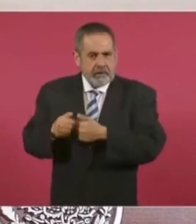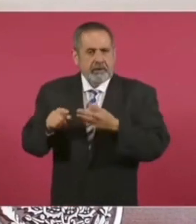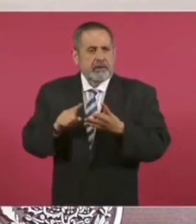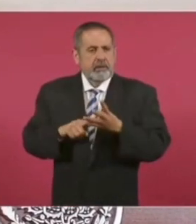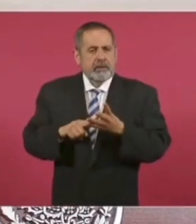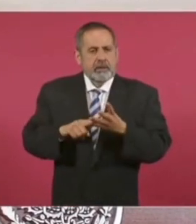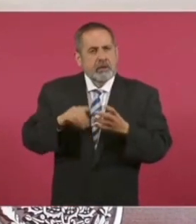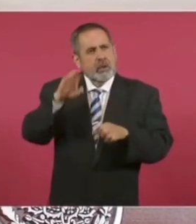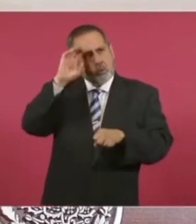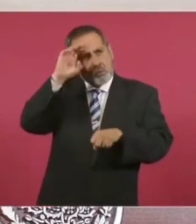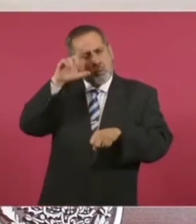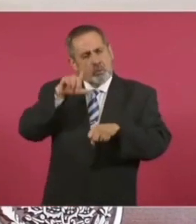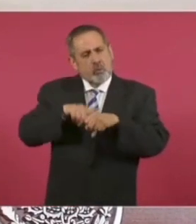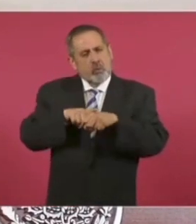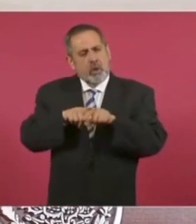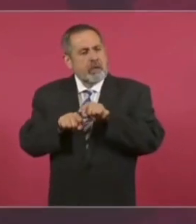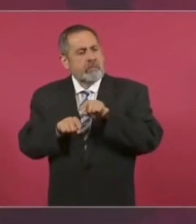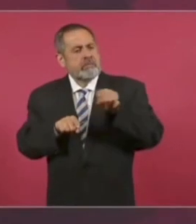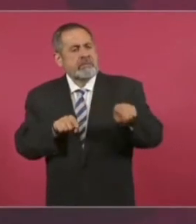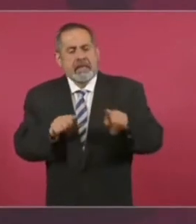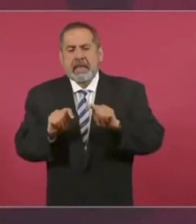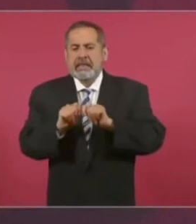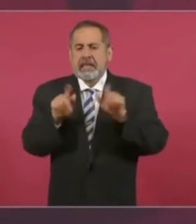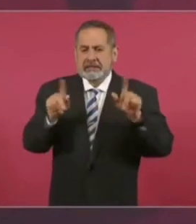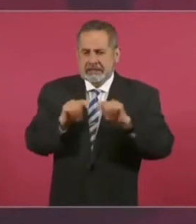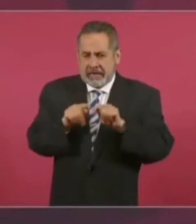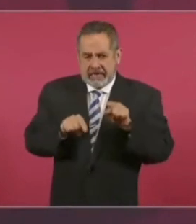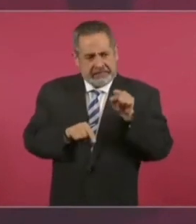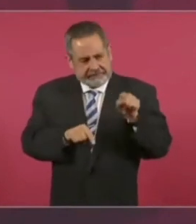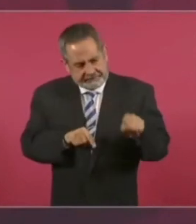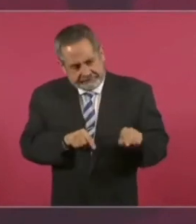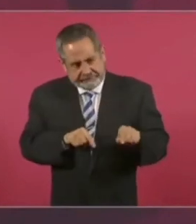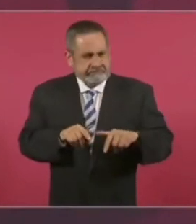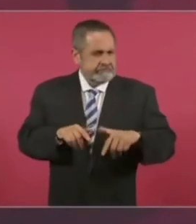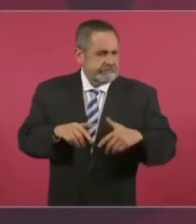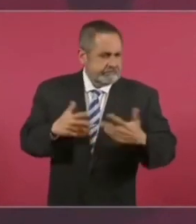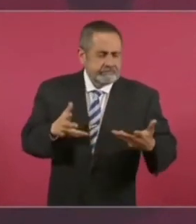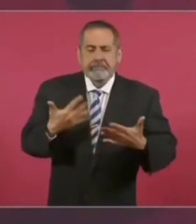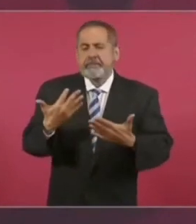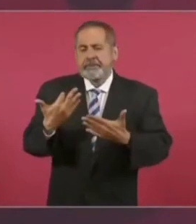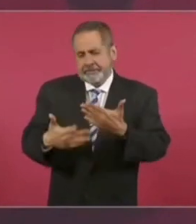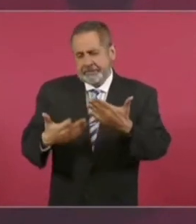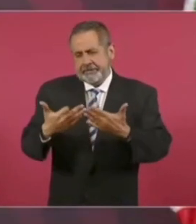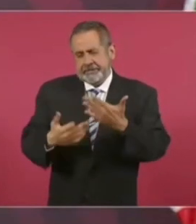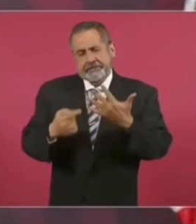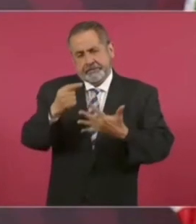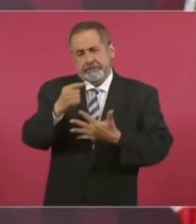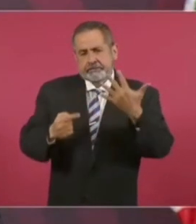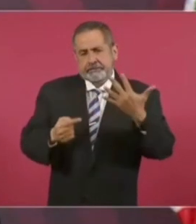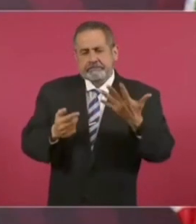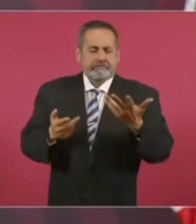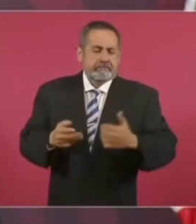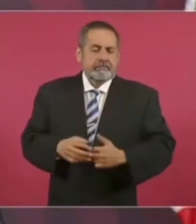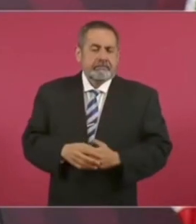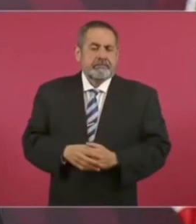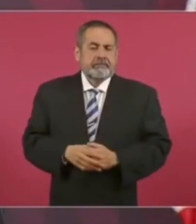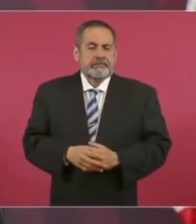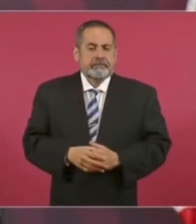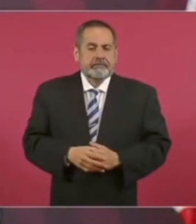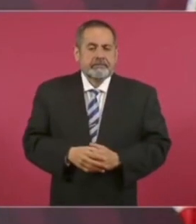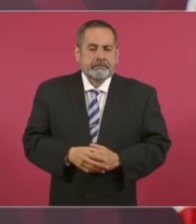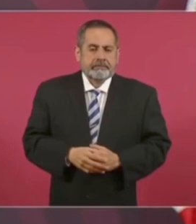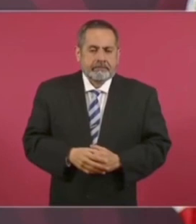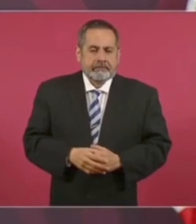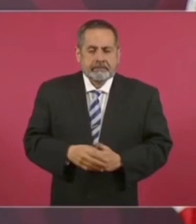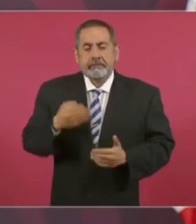cultura más desde Tlaxcala, pero nos falta, porque